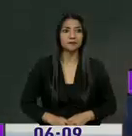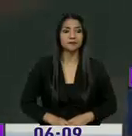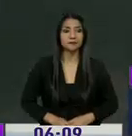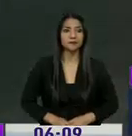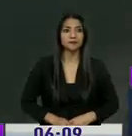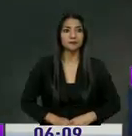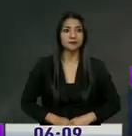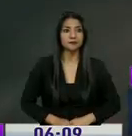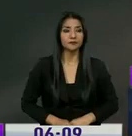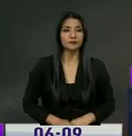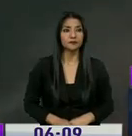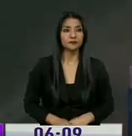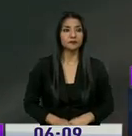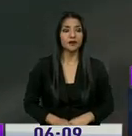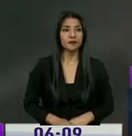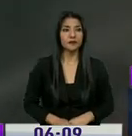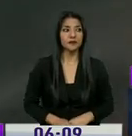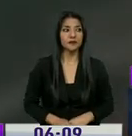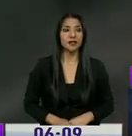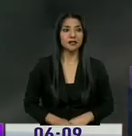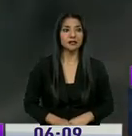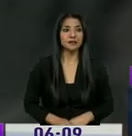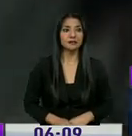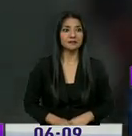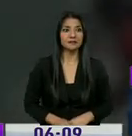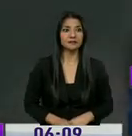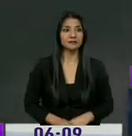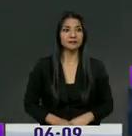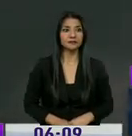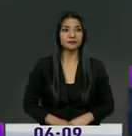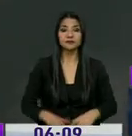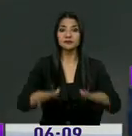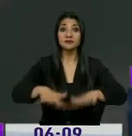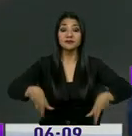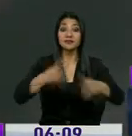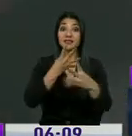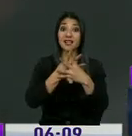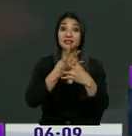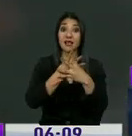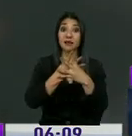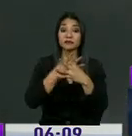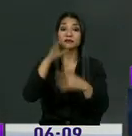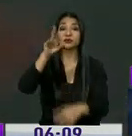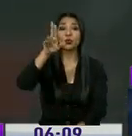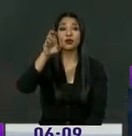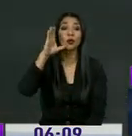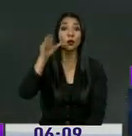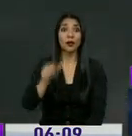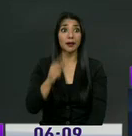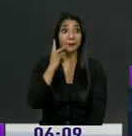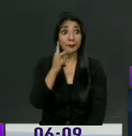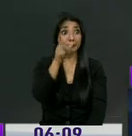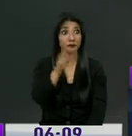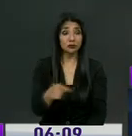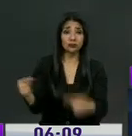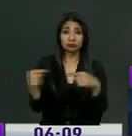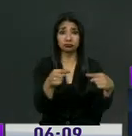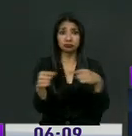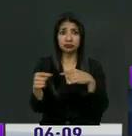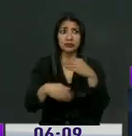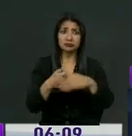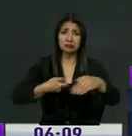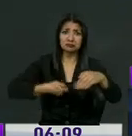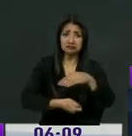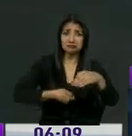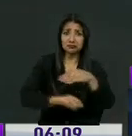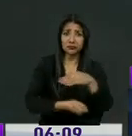Según información extraoficial, un grupo de internos del CRS de Turi de la capital Azuaya habría propinado varias puñaladas a un privado de la libertad, causando